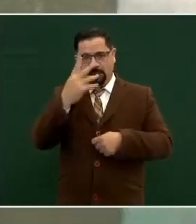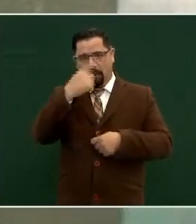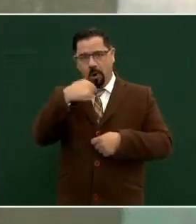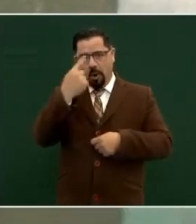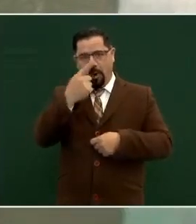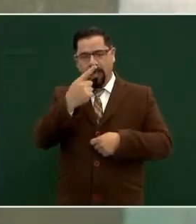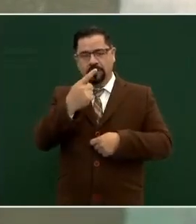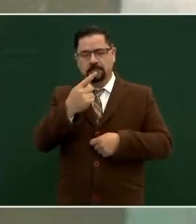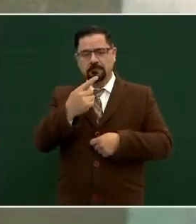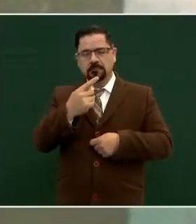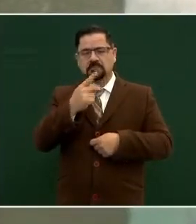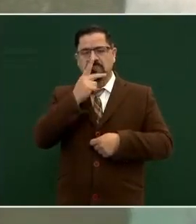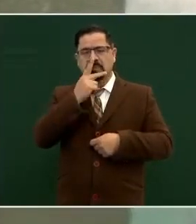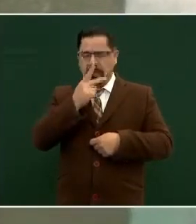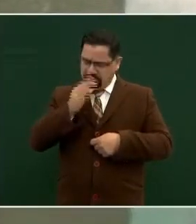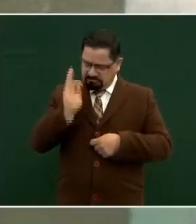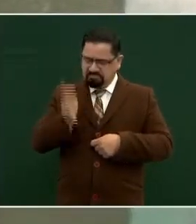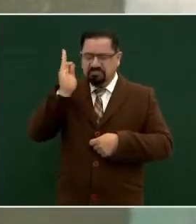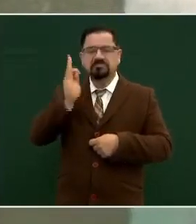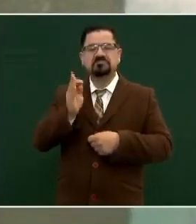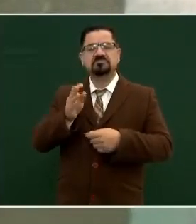papá hubiese trabajado